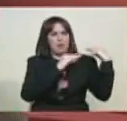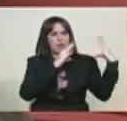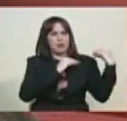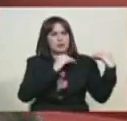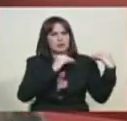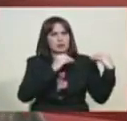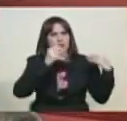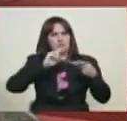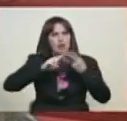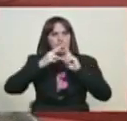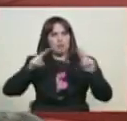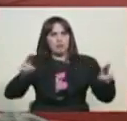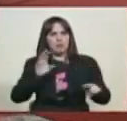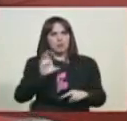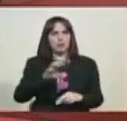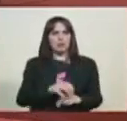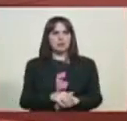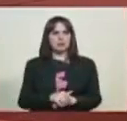país entero.